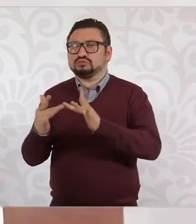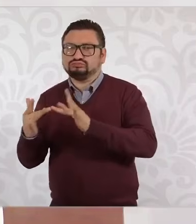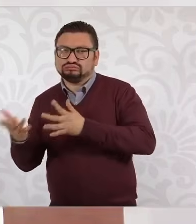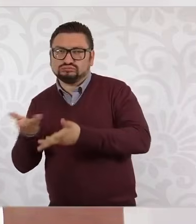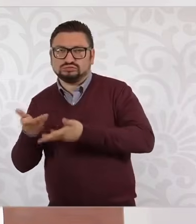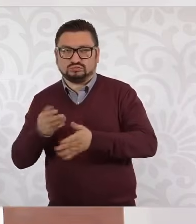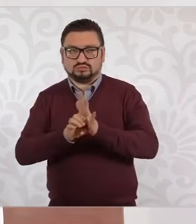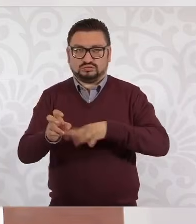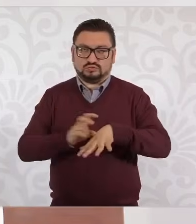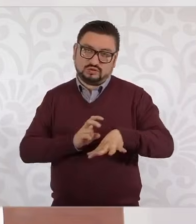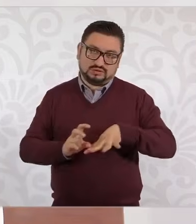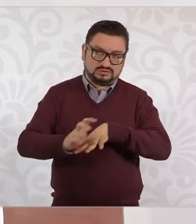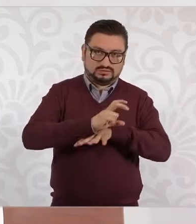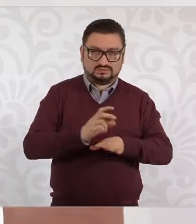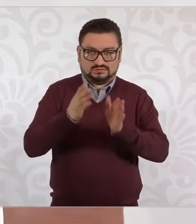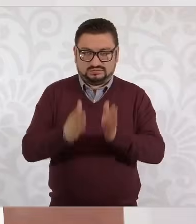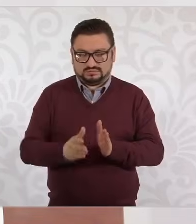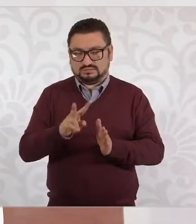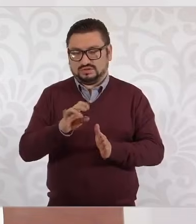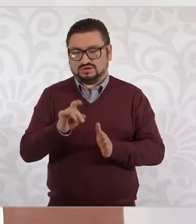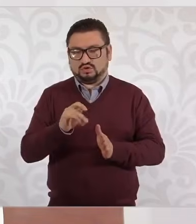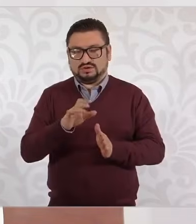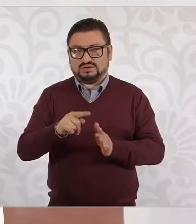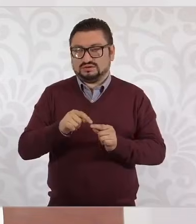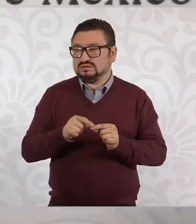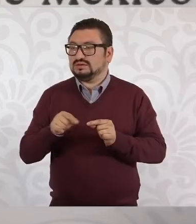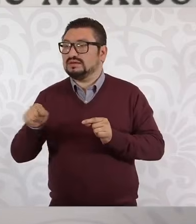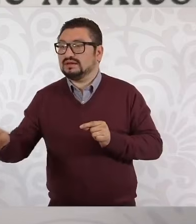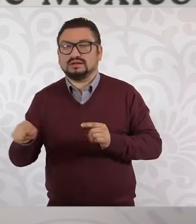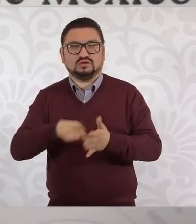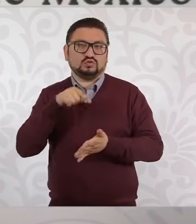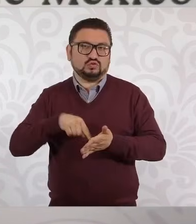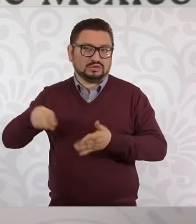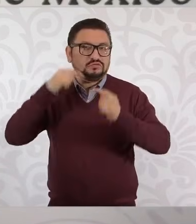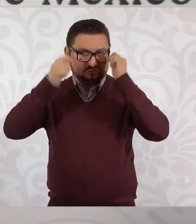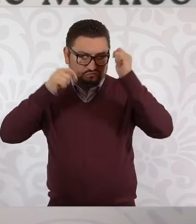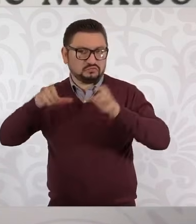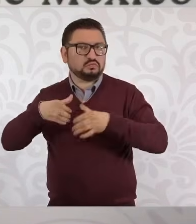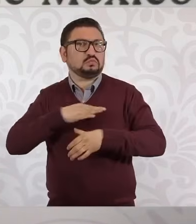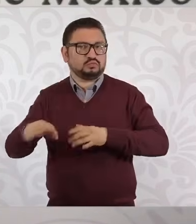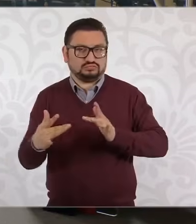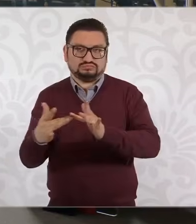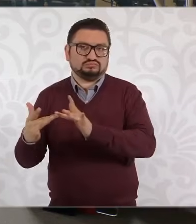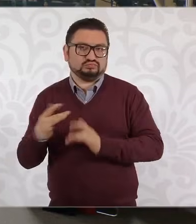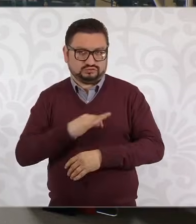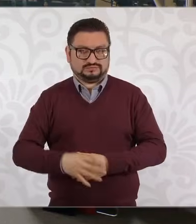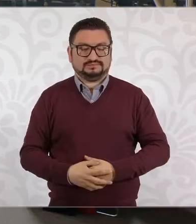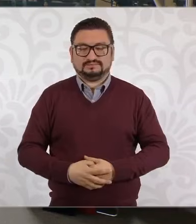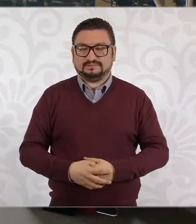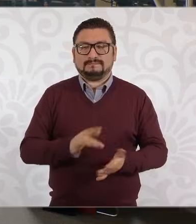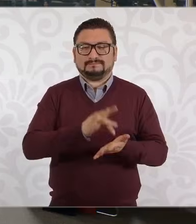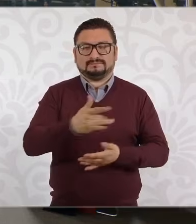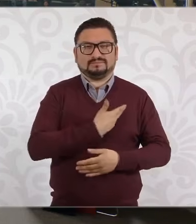una estación del Tren Maya, por ejemplo Valladolid, hasta estos lugares en donde hay turismo comunitario. Muchas gracias,